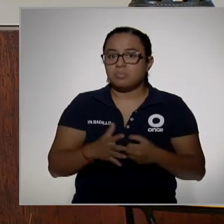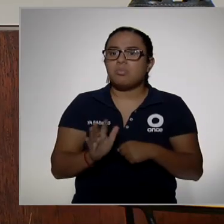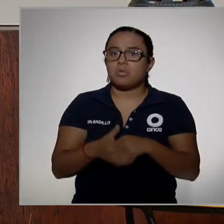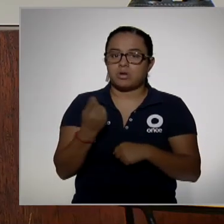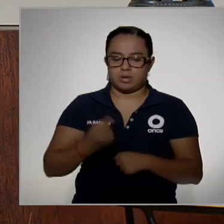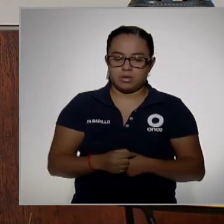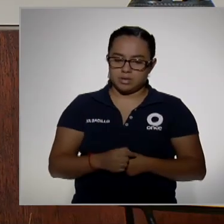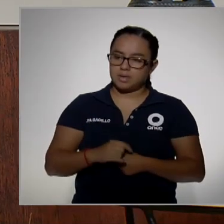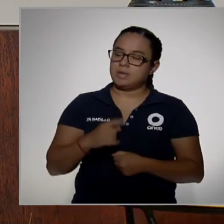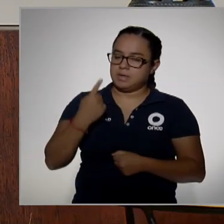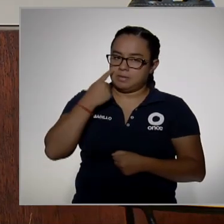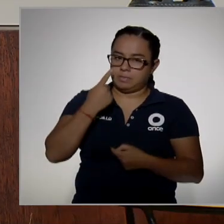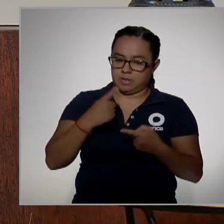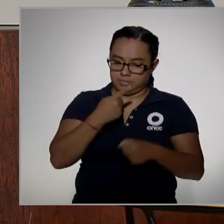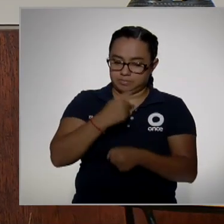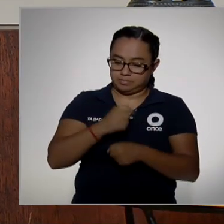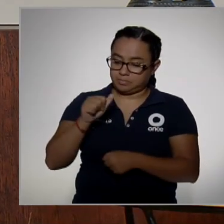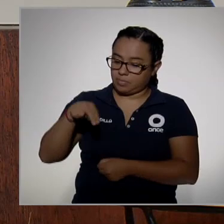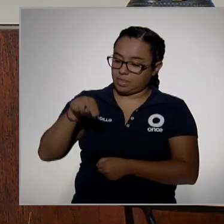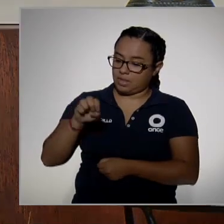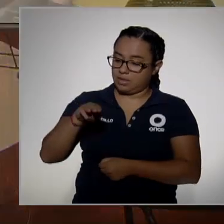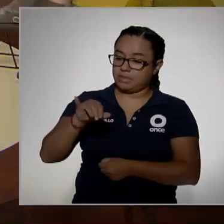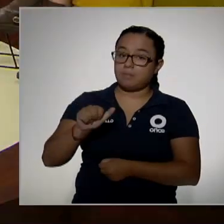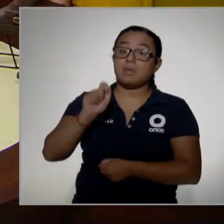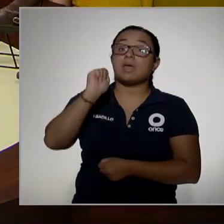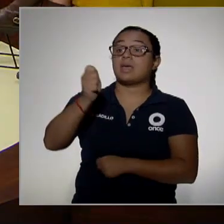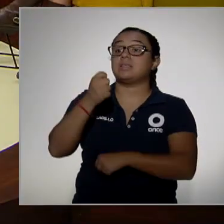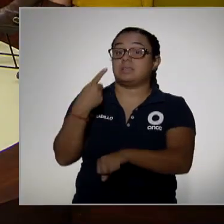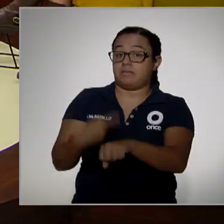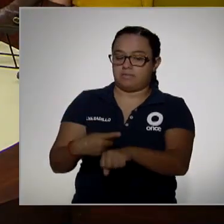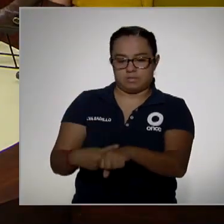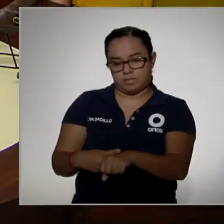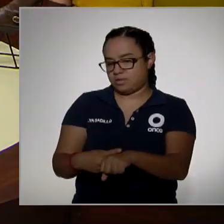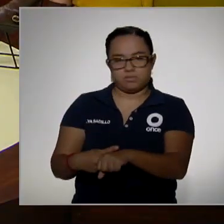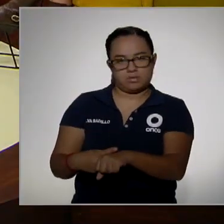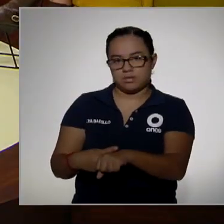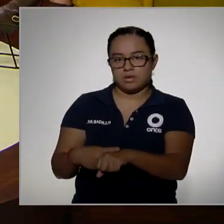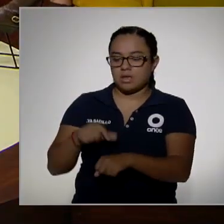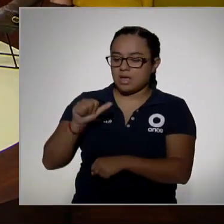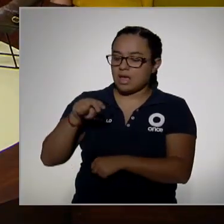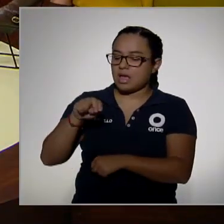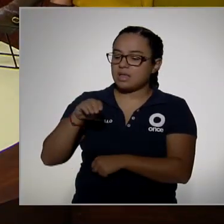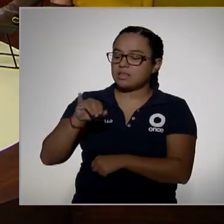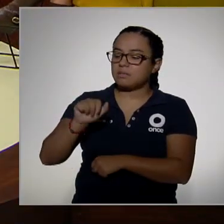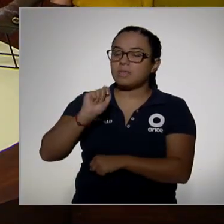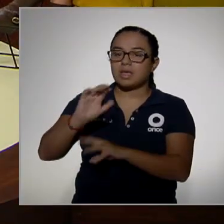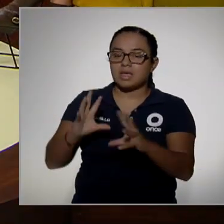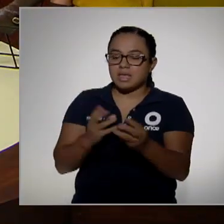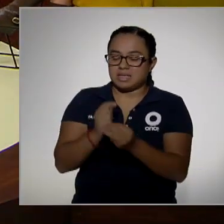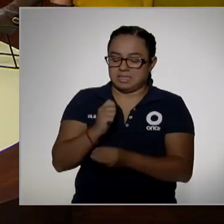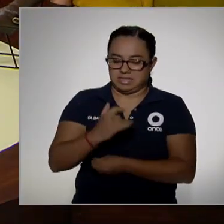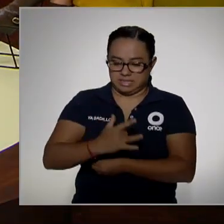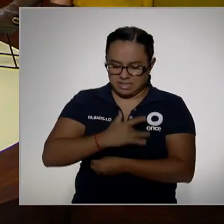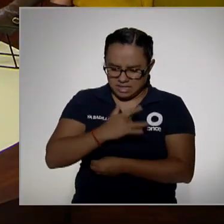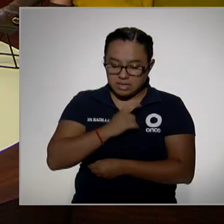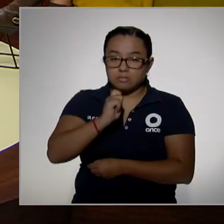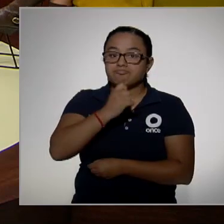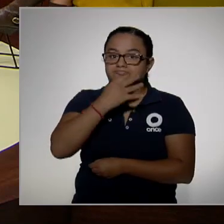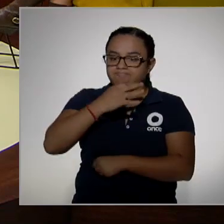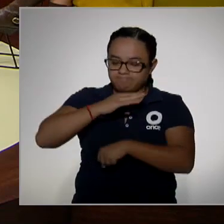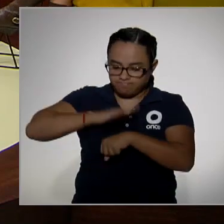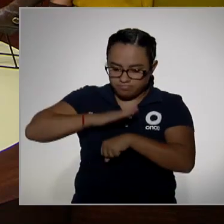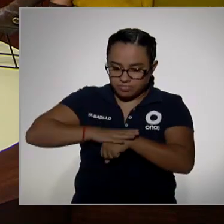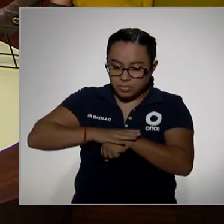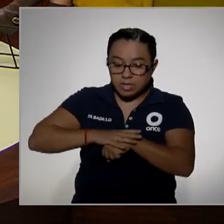la anemia bueno primero hay que entender que la anemia no es una enfermedad sino es que es el conjunto de síntomas y de signos que